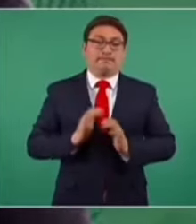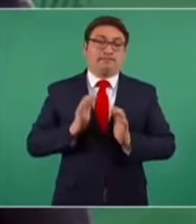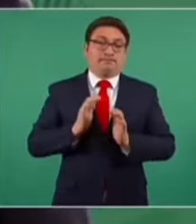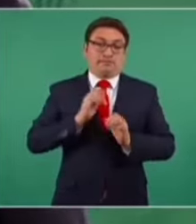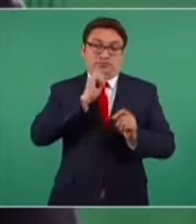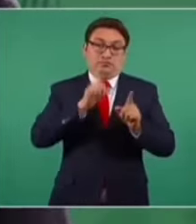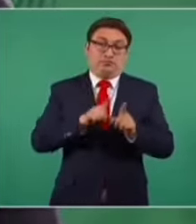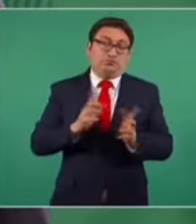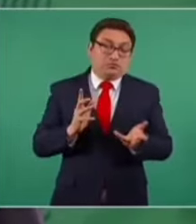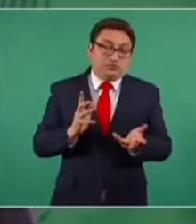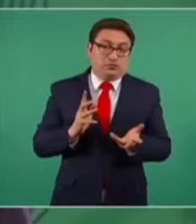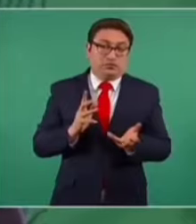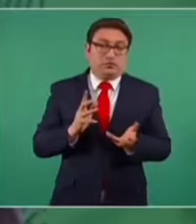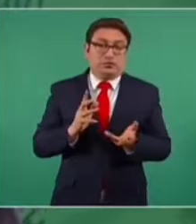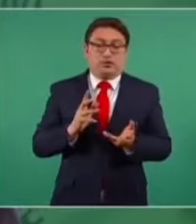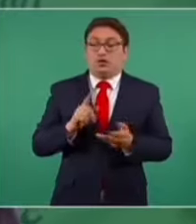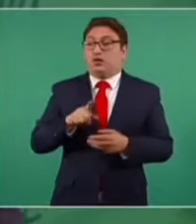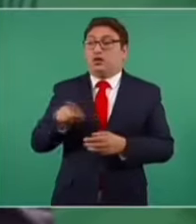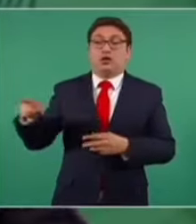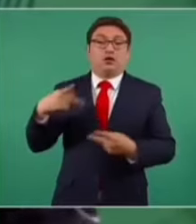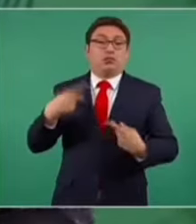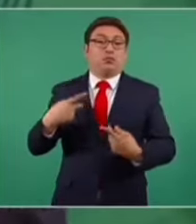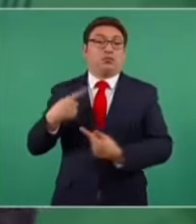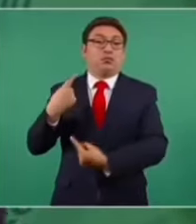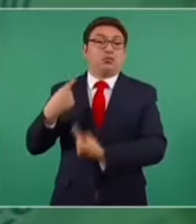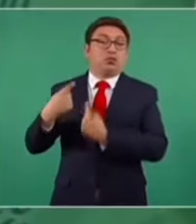tiempo estos